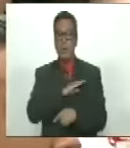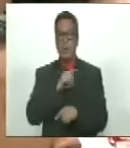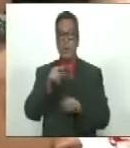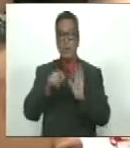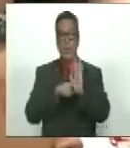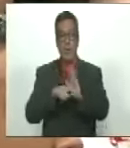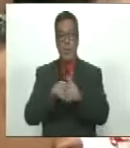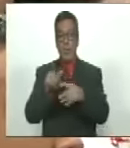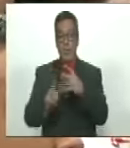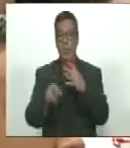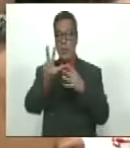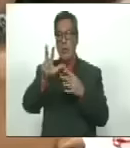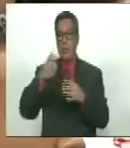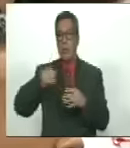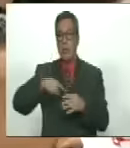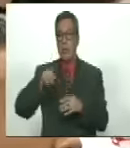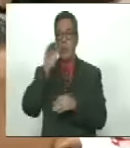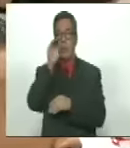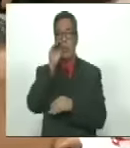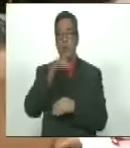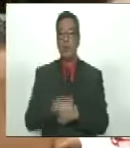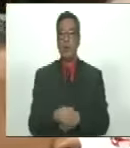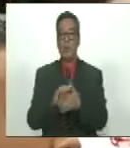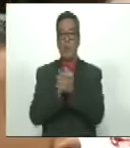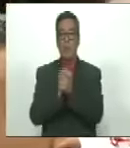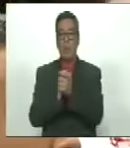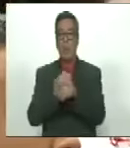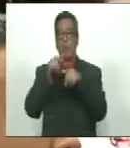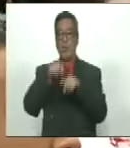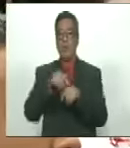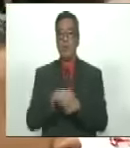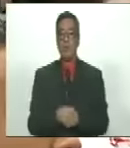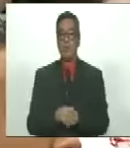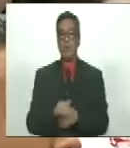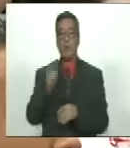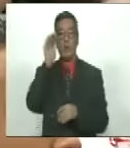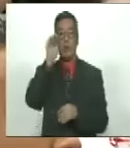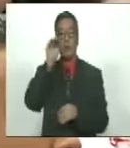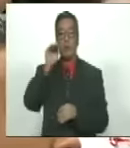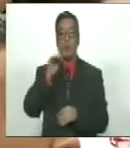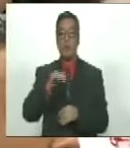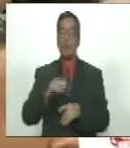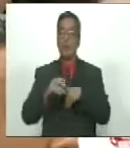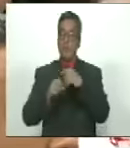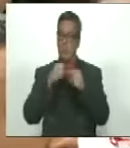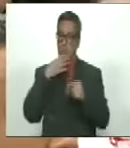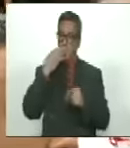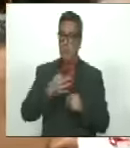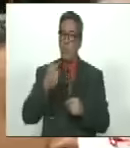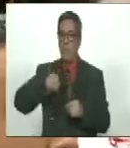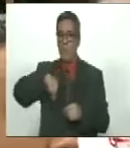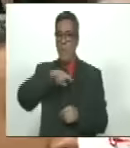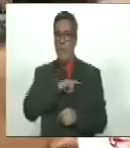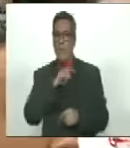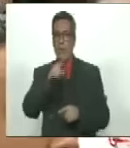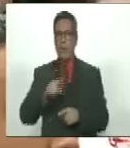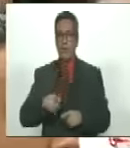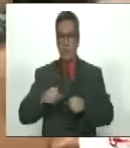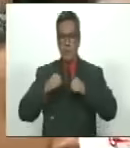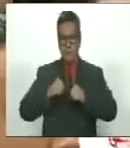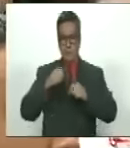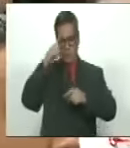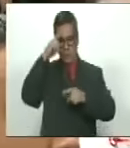modelo. Y un tercer elemento tiene que ver con el futuro, compañero, por eso estamos acá. Un futuro próspero, un futuro que nosotros mismos estamos